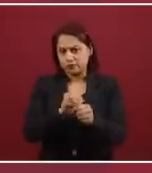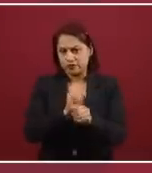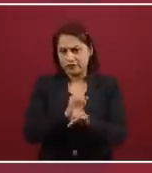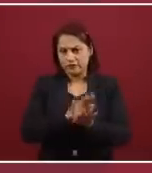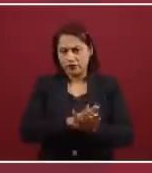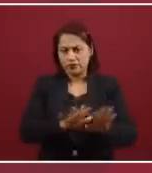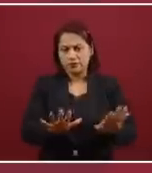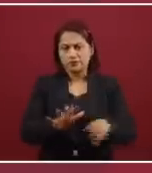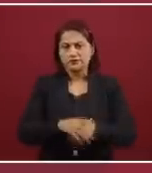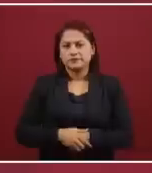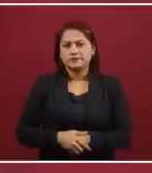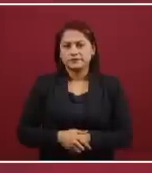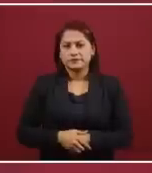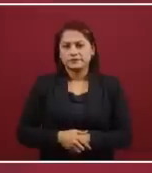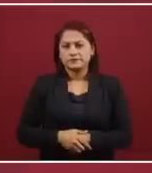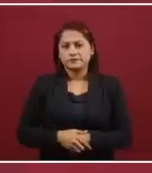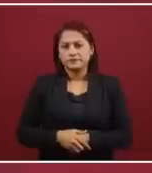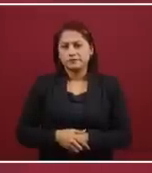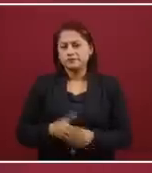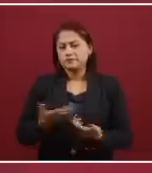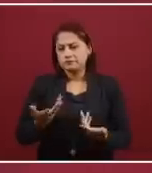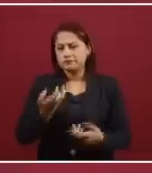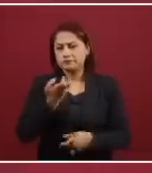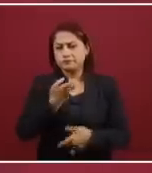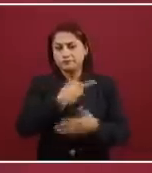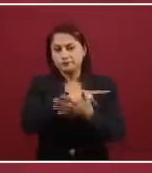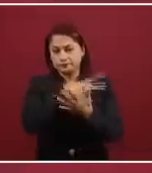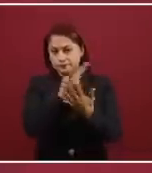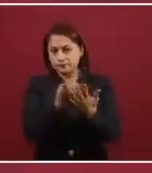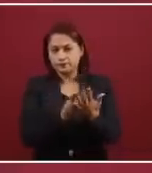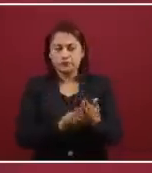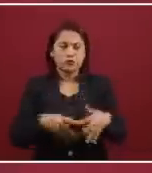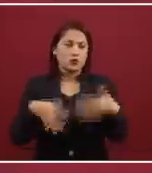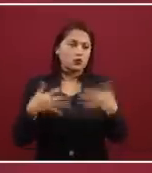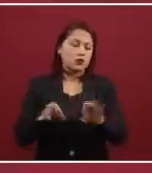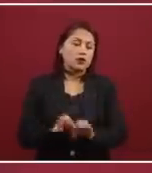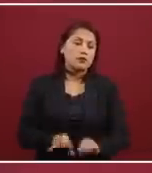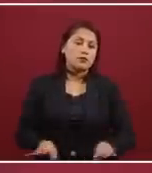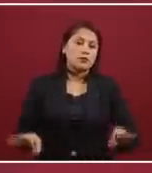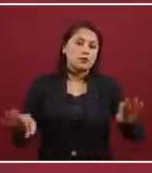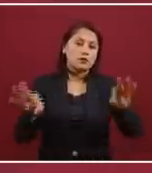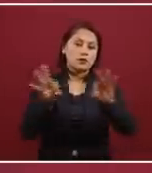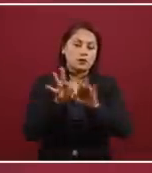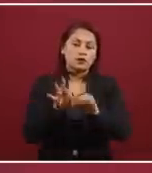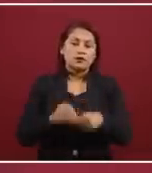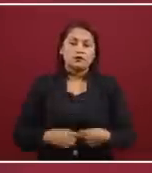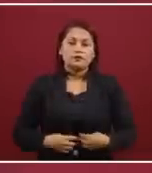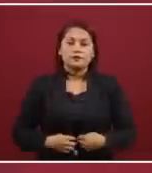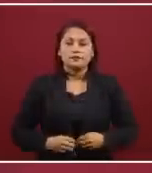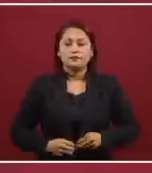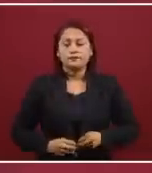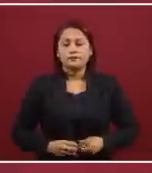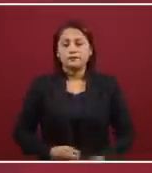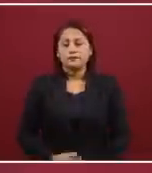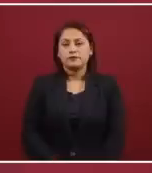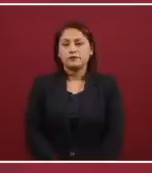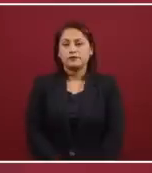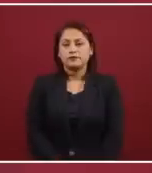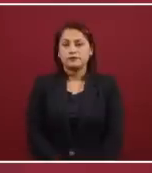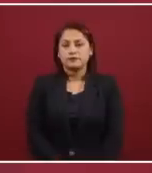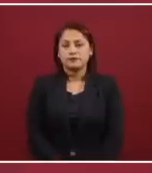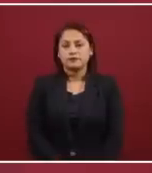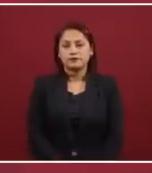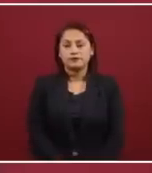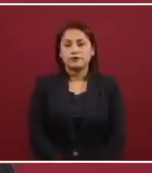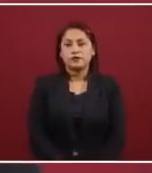sobre este importante programa. Teníamos mucho